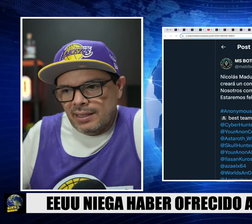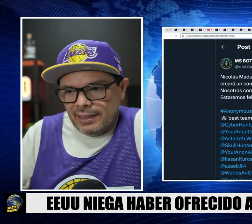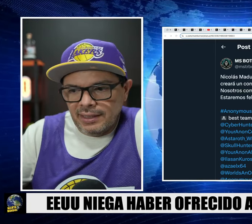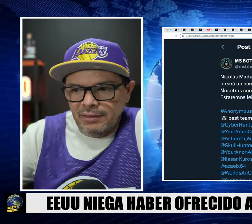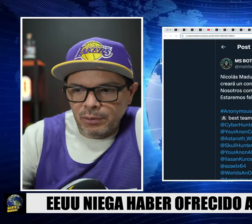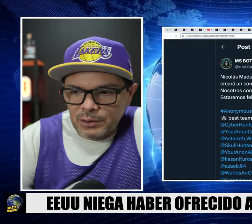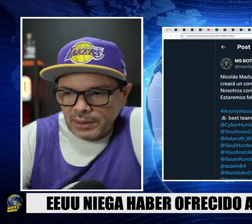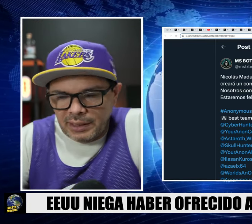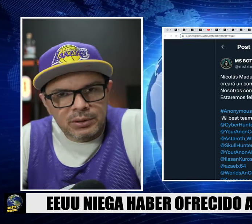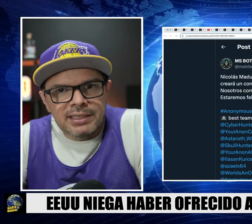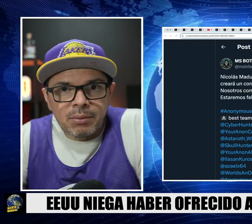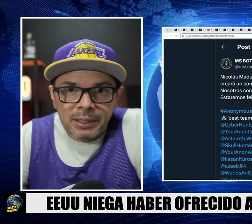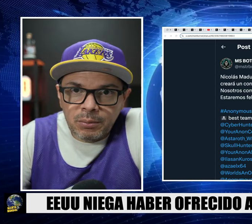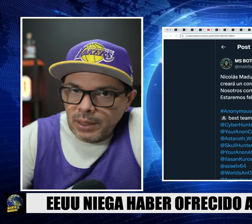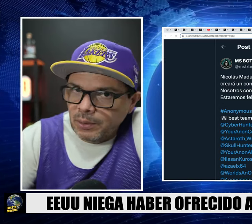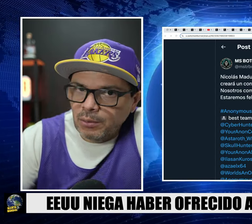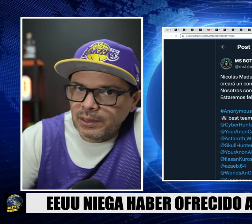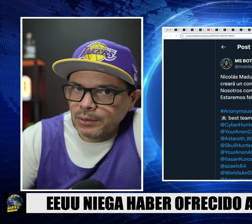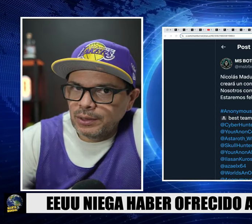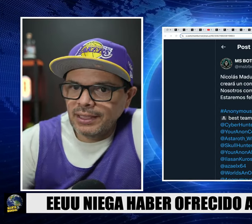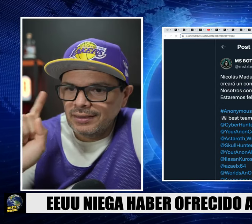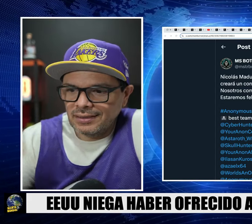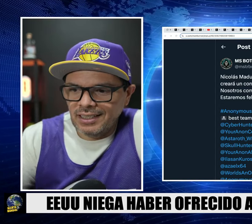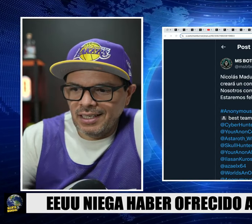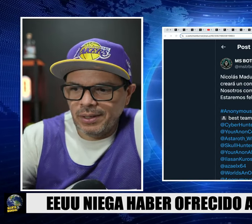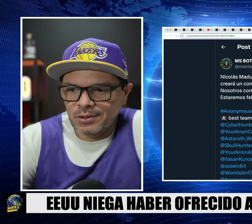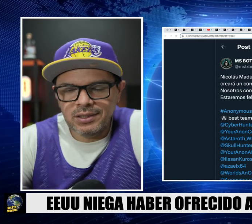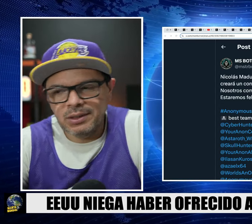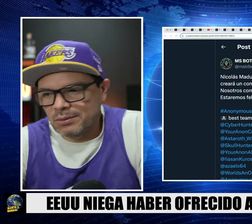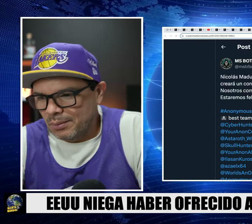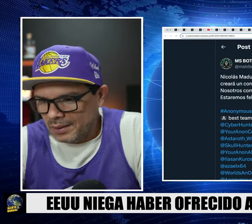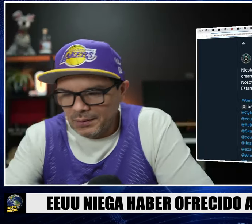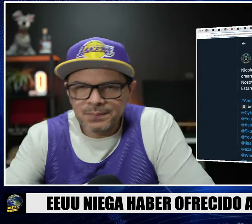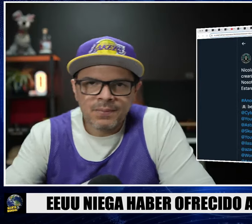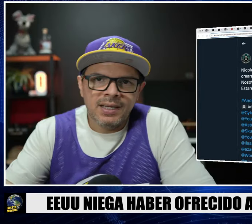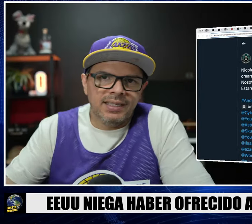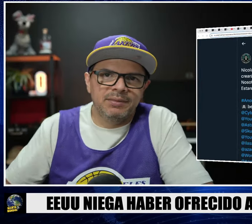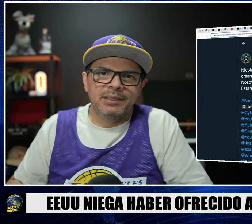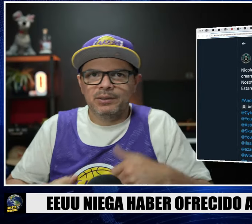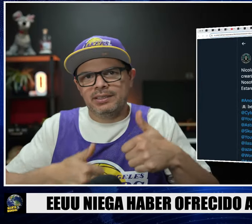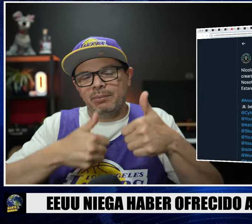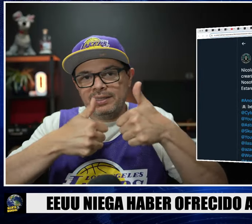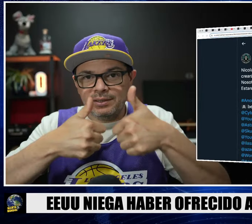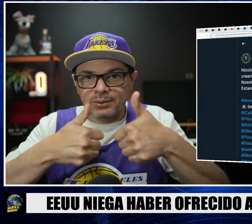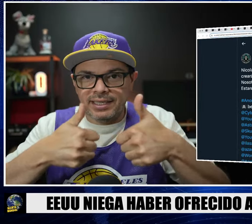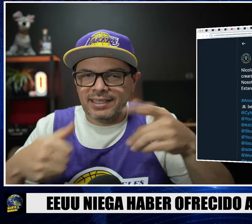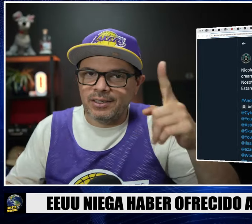es que esa es la información que tenemos en este momento para poder compartir con ustedes. Si les pareció el segmento informativo, les